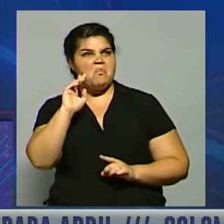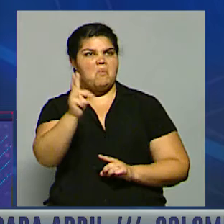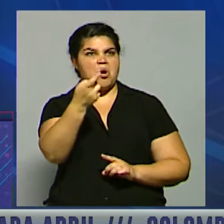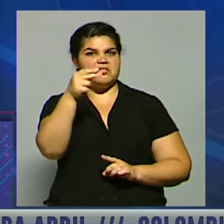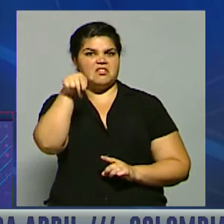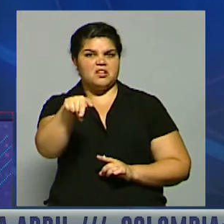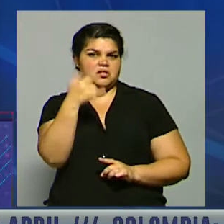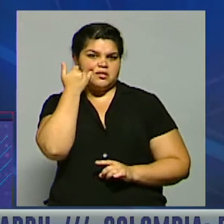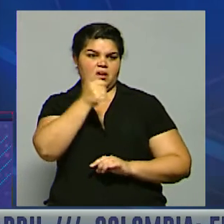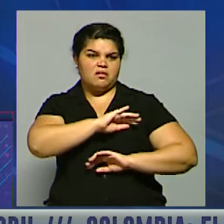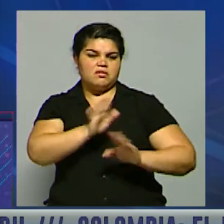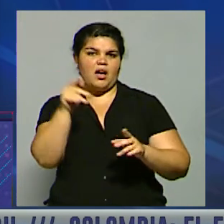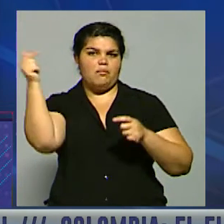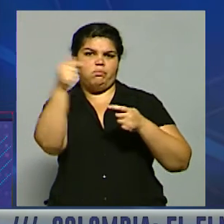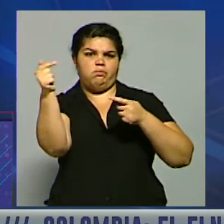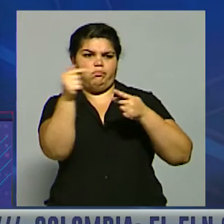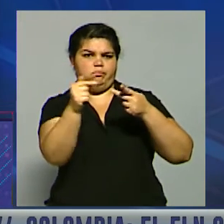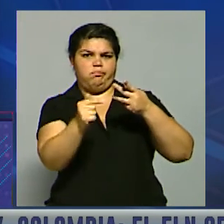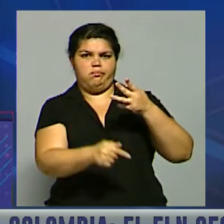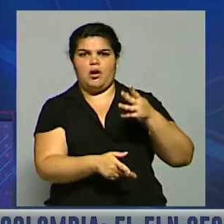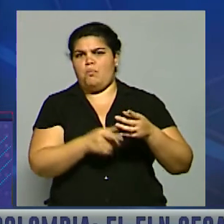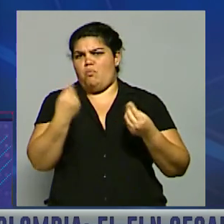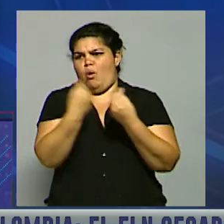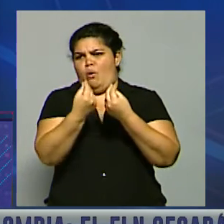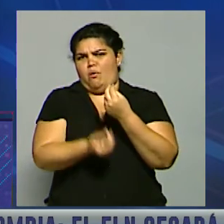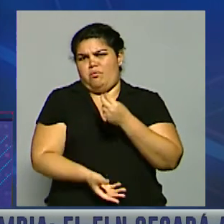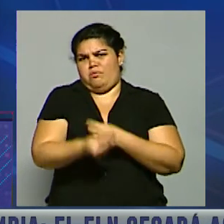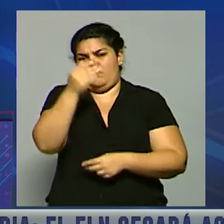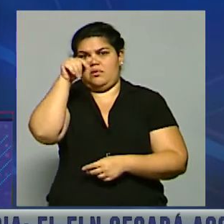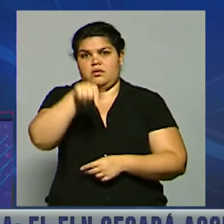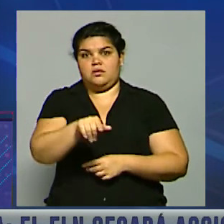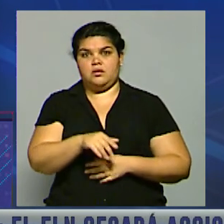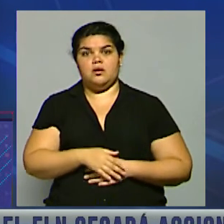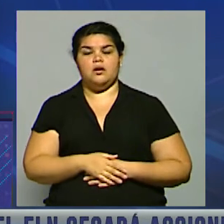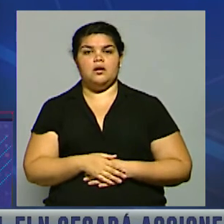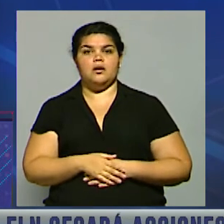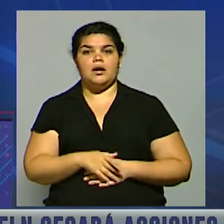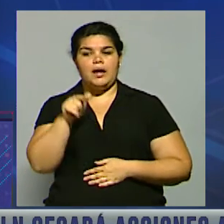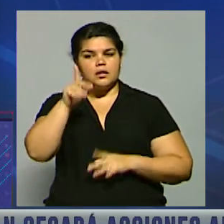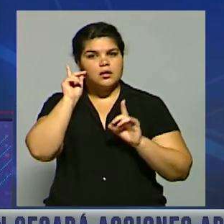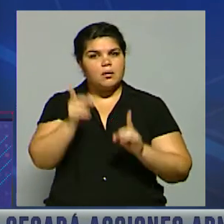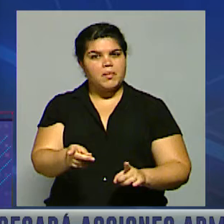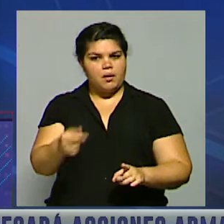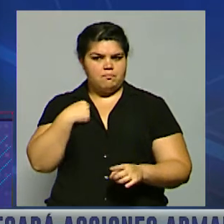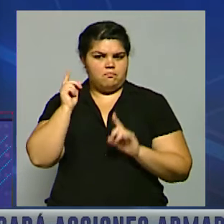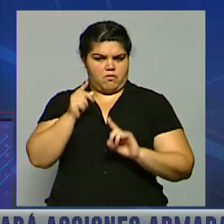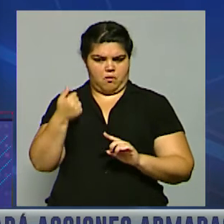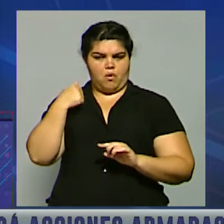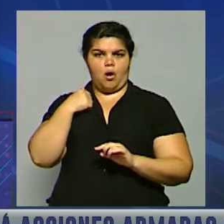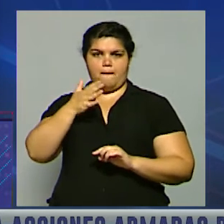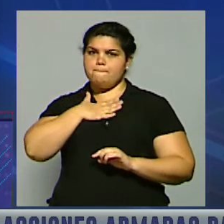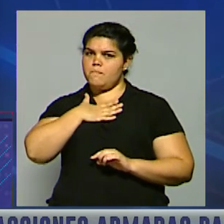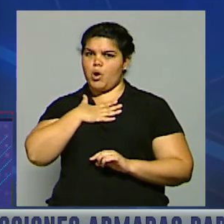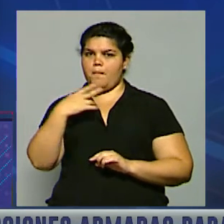este hombre ya está multicondenado, debió haber sido condenado también por nuestra causa. Yo tengo algo